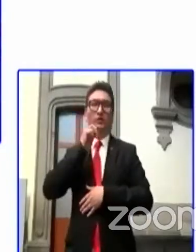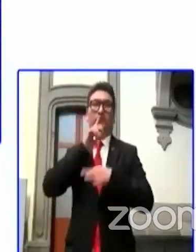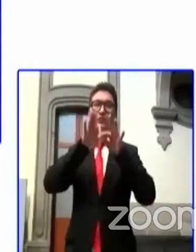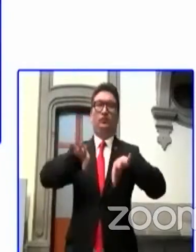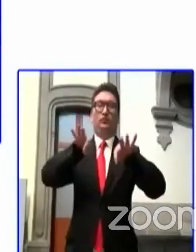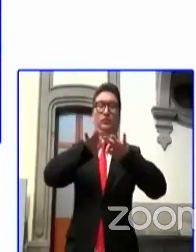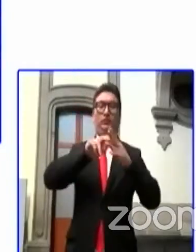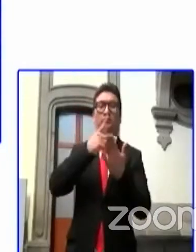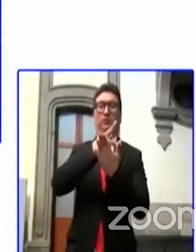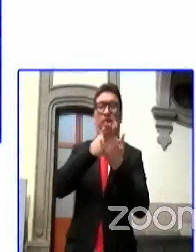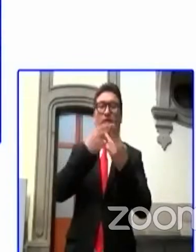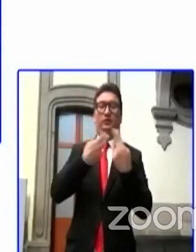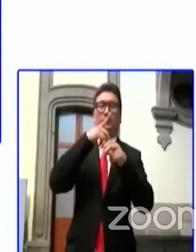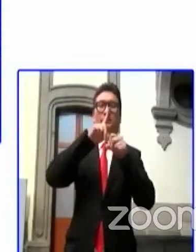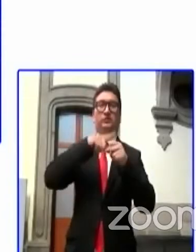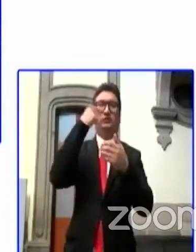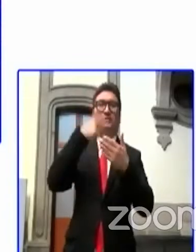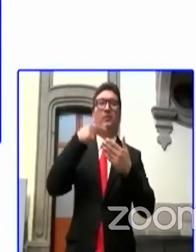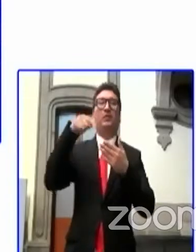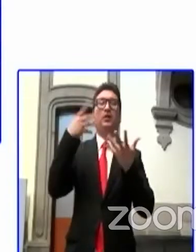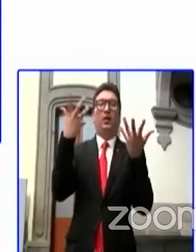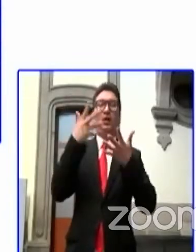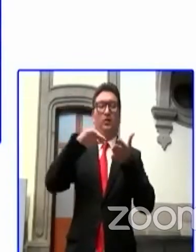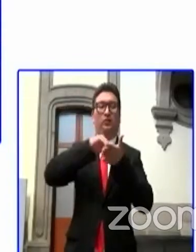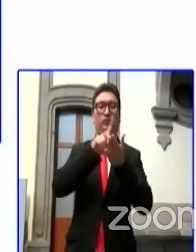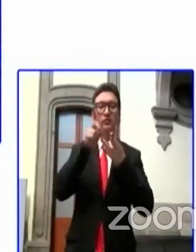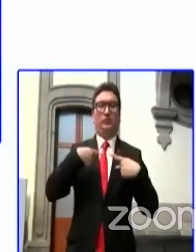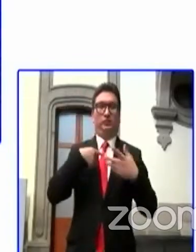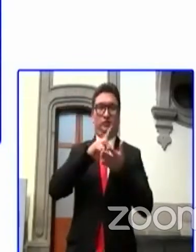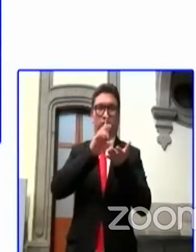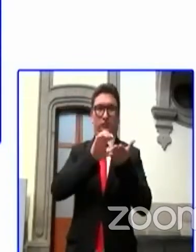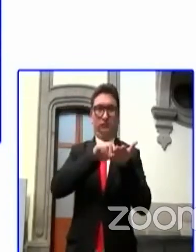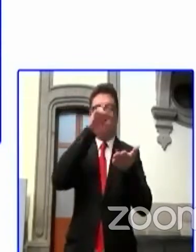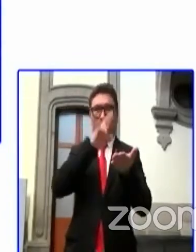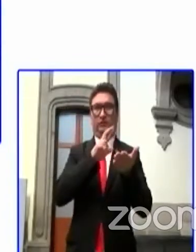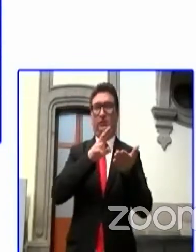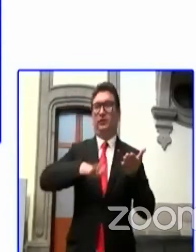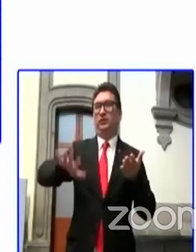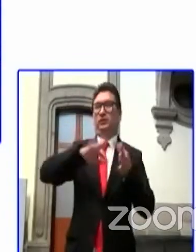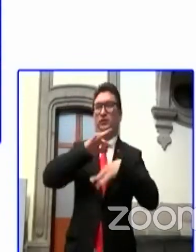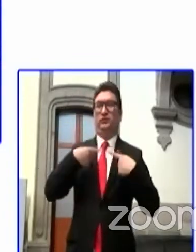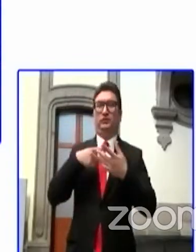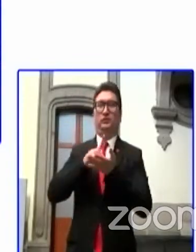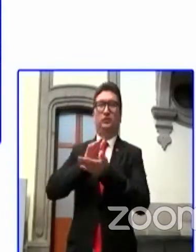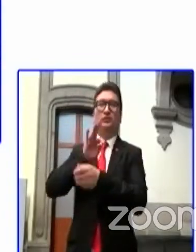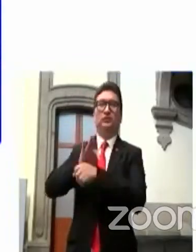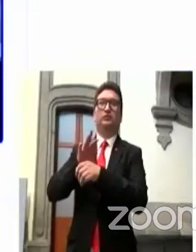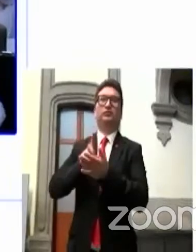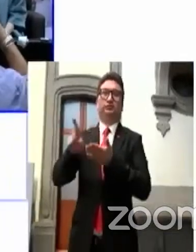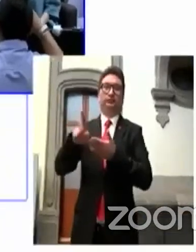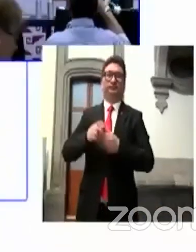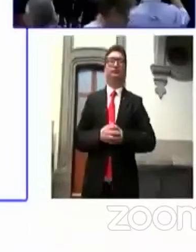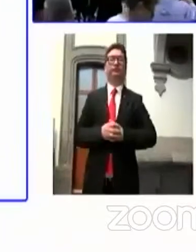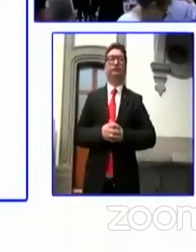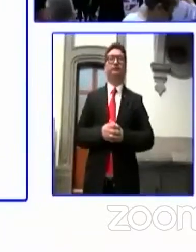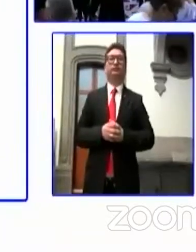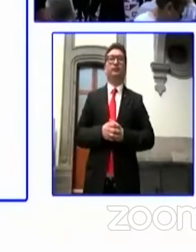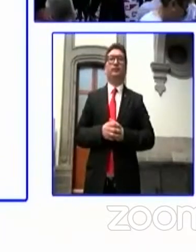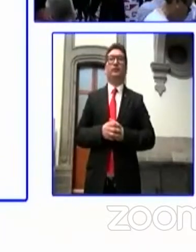para la implementación y cumplimiento de la Convención sobre los Derechos de las Personas con Discapacidad.